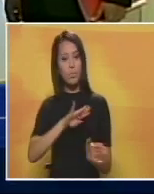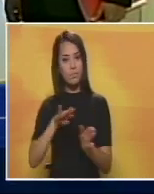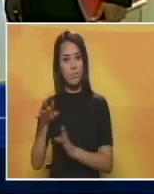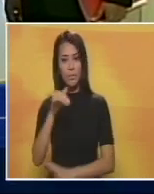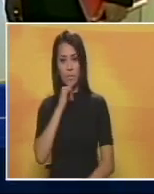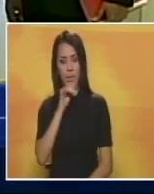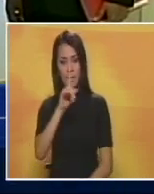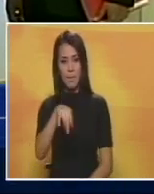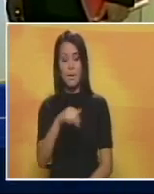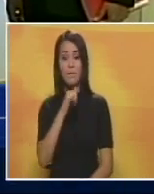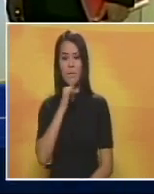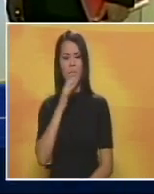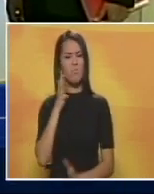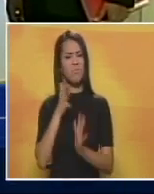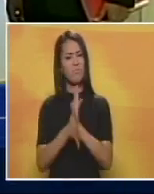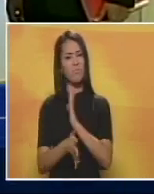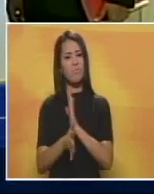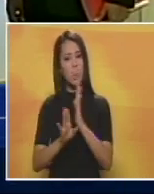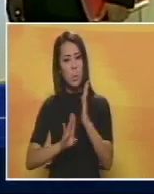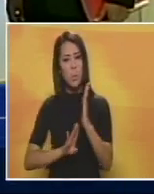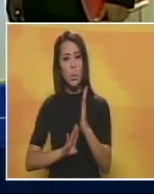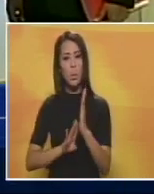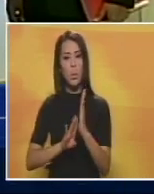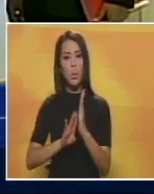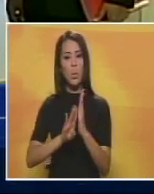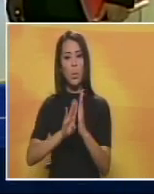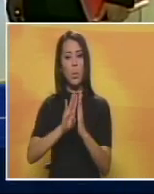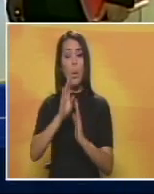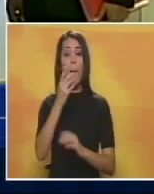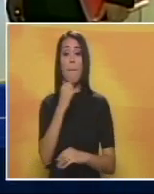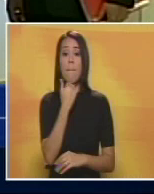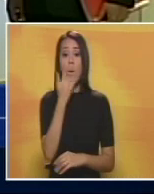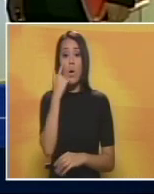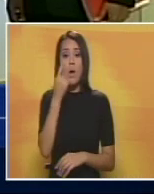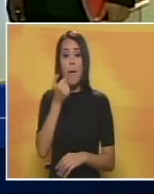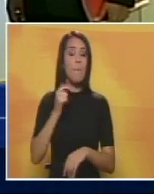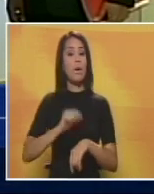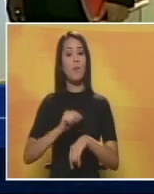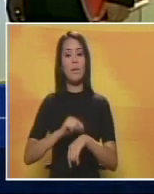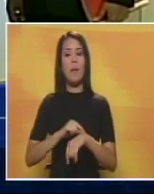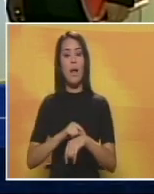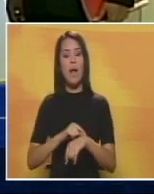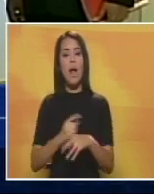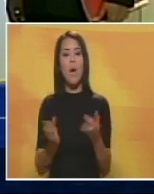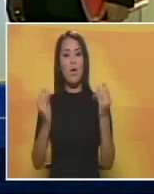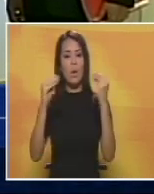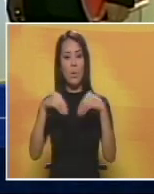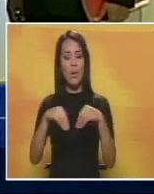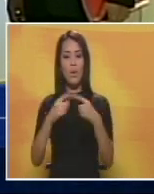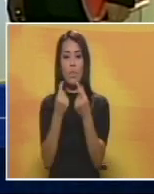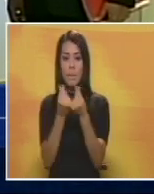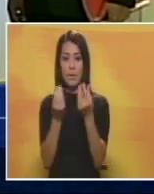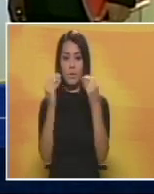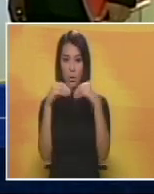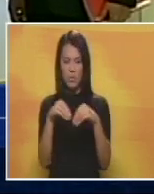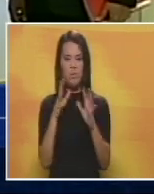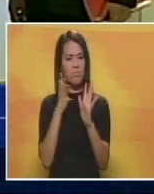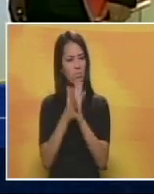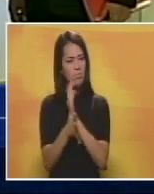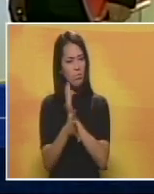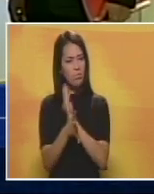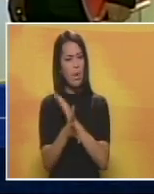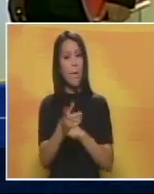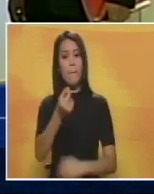queremos informar que hemos avanzado, estamos a pocas horas de llegar también a un acuerdo en precios acordados para